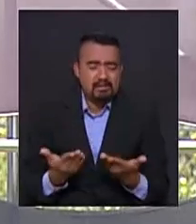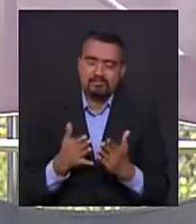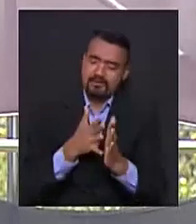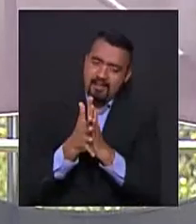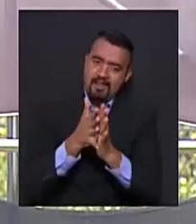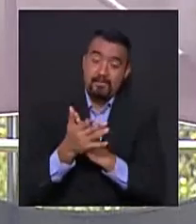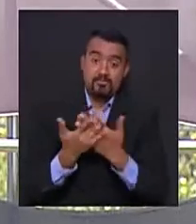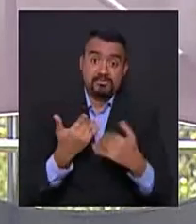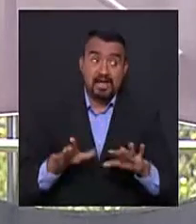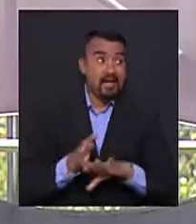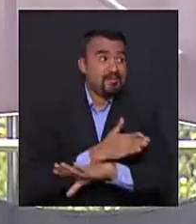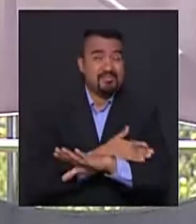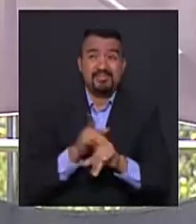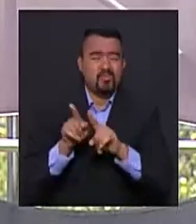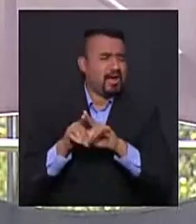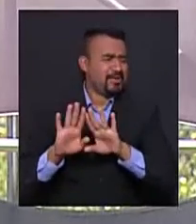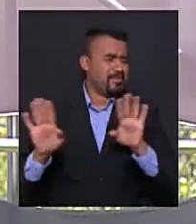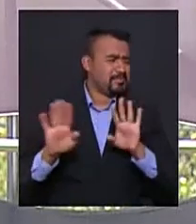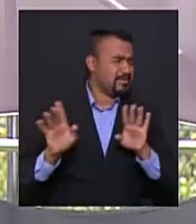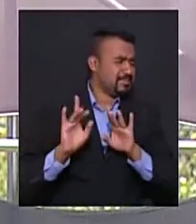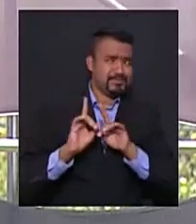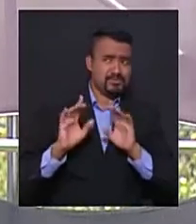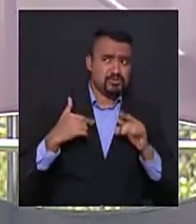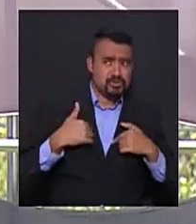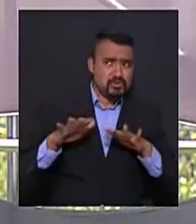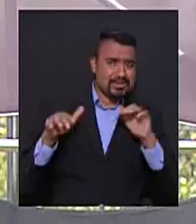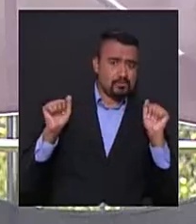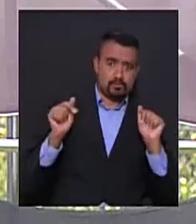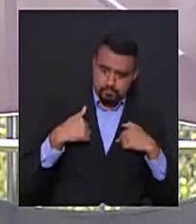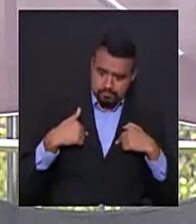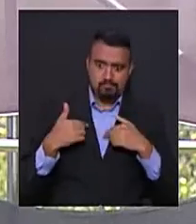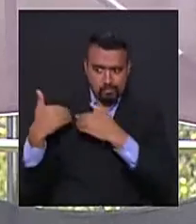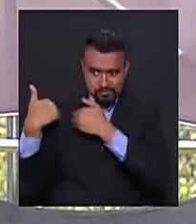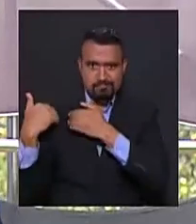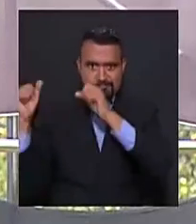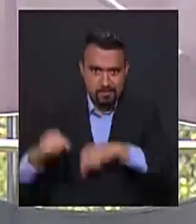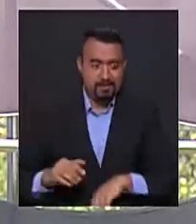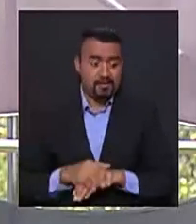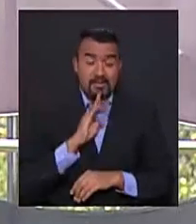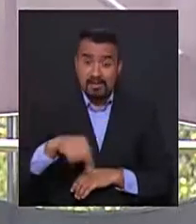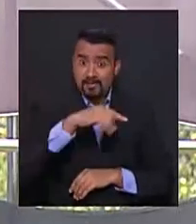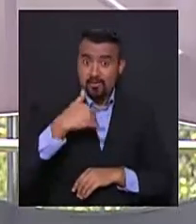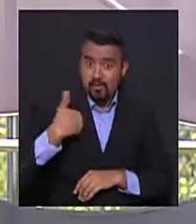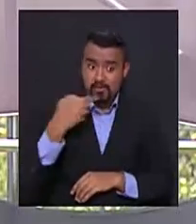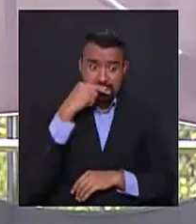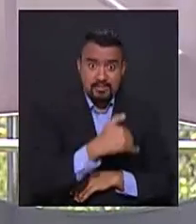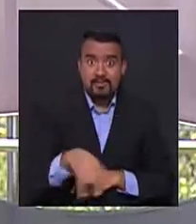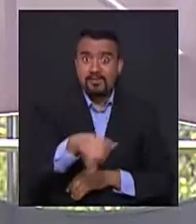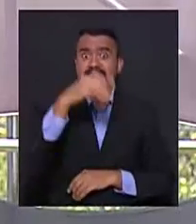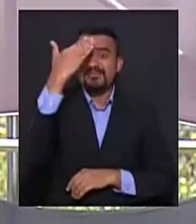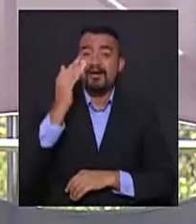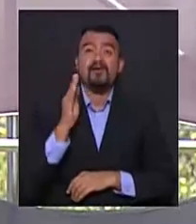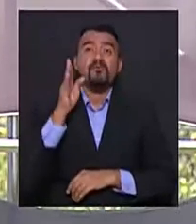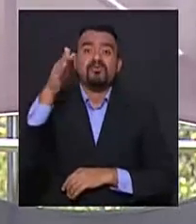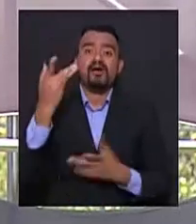ahora es suficiente. Estamos en el tiempo justo para emprender este reto. Que las nuevas generaciones no nos reclamen